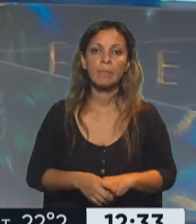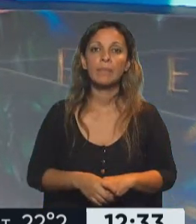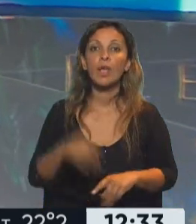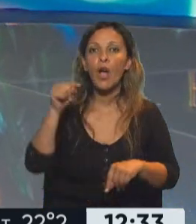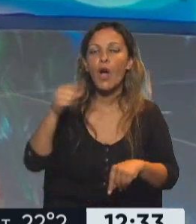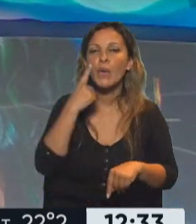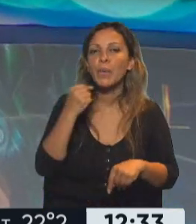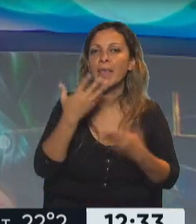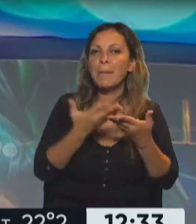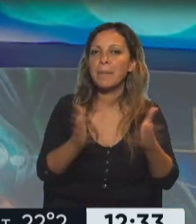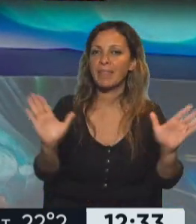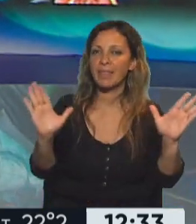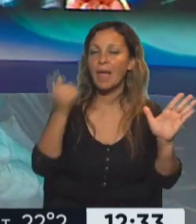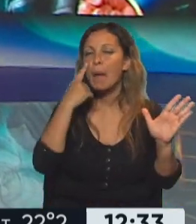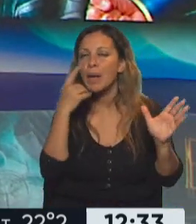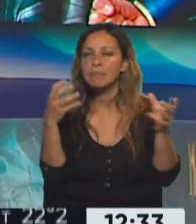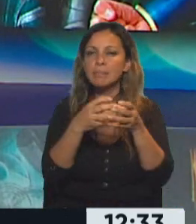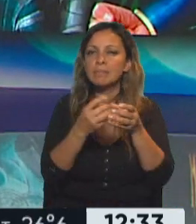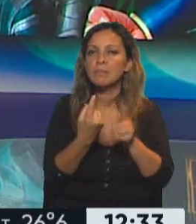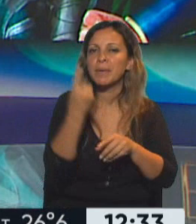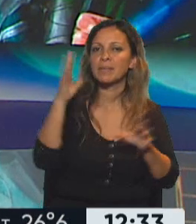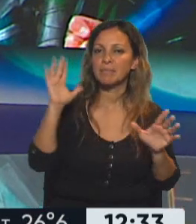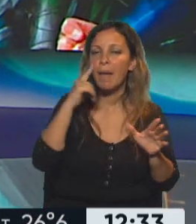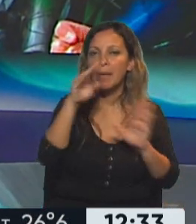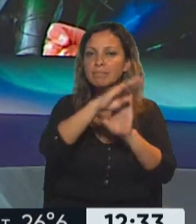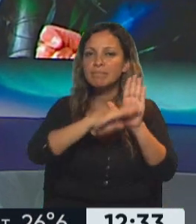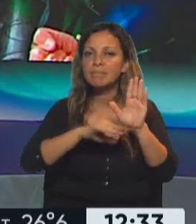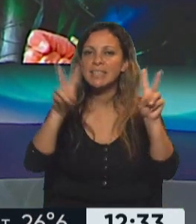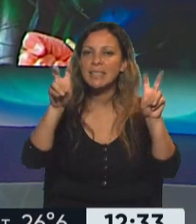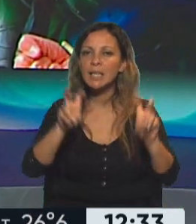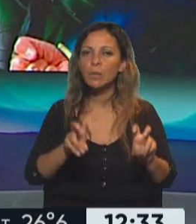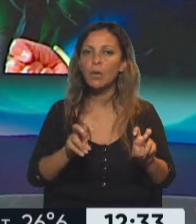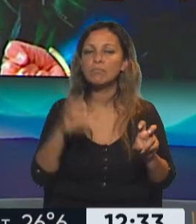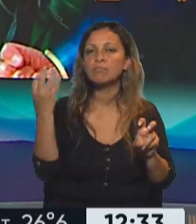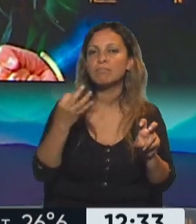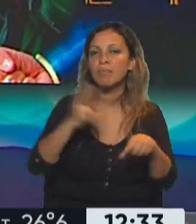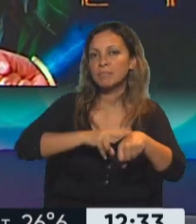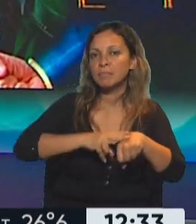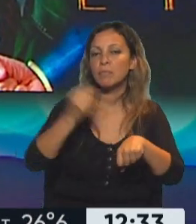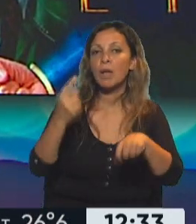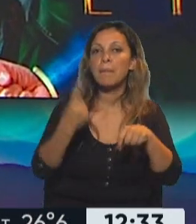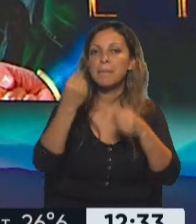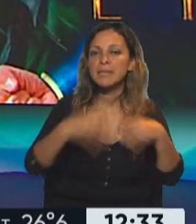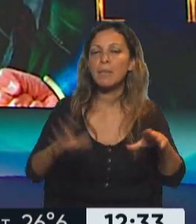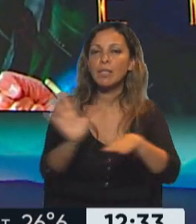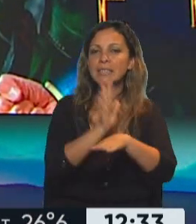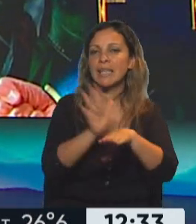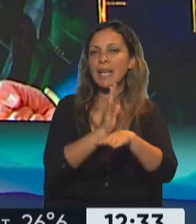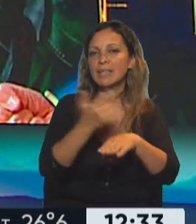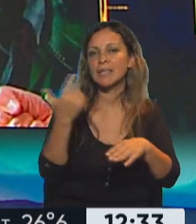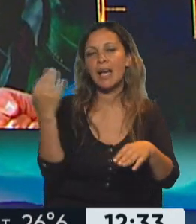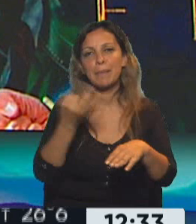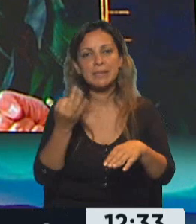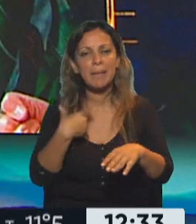Día de estrenos, vamos a ver qué películas renuevan la cartelera, qué hay para ver, mucho y bueno. En este caso arrancamos con un cineasta muy particular,